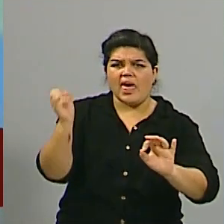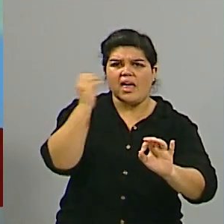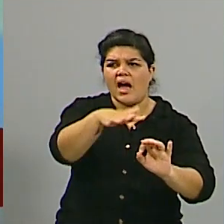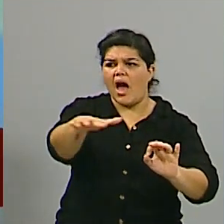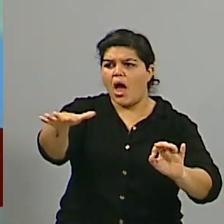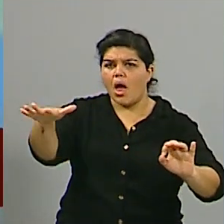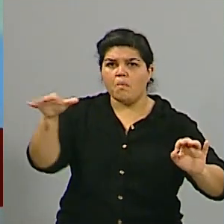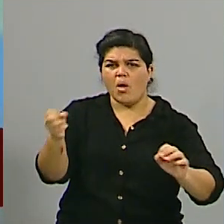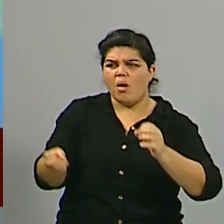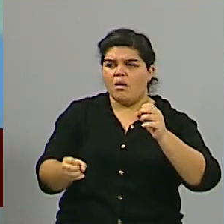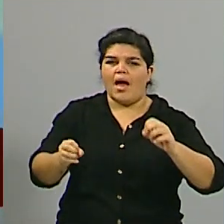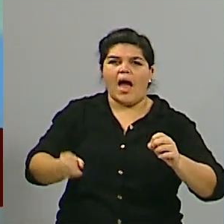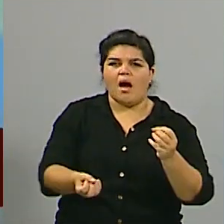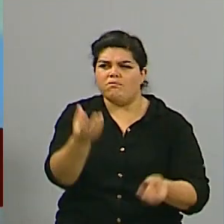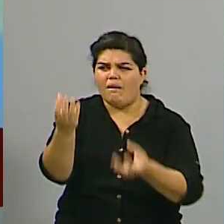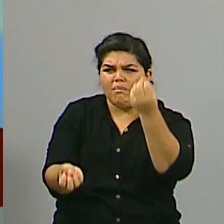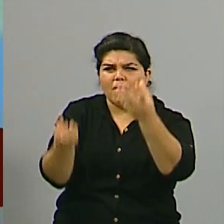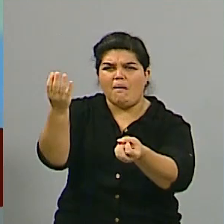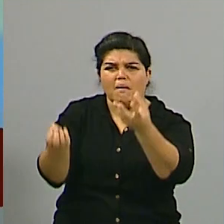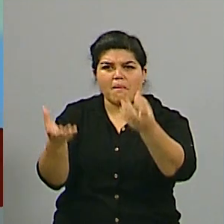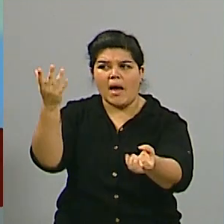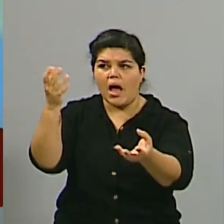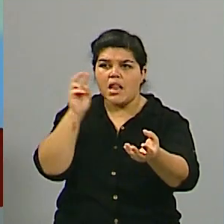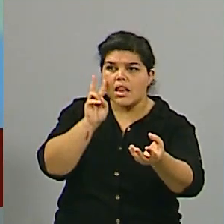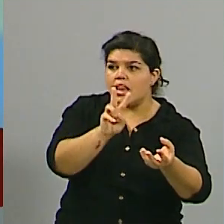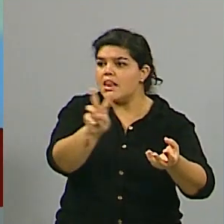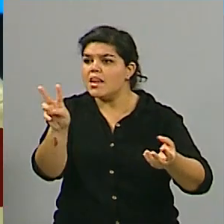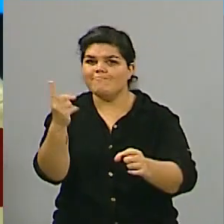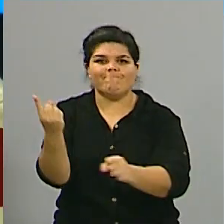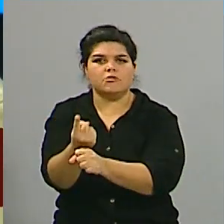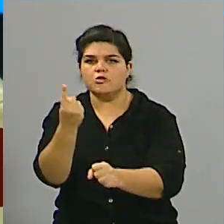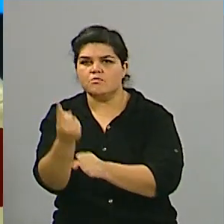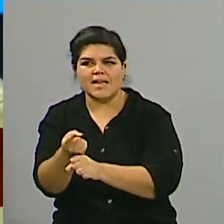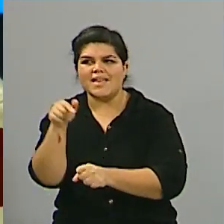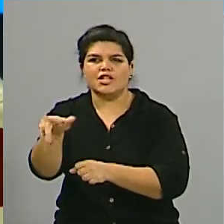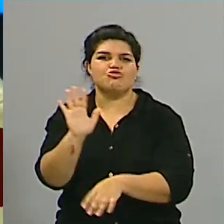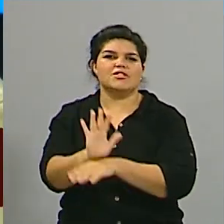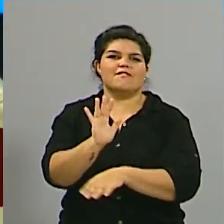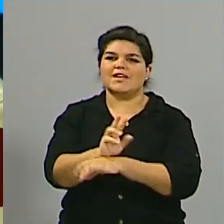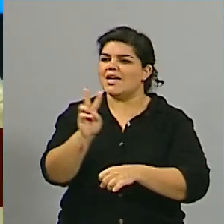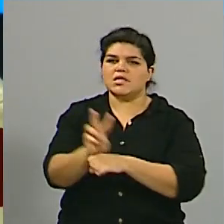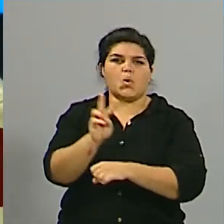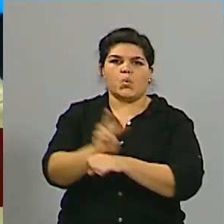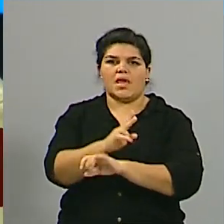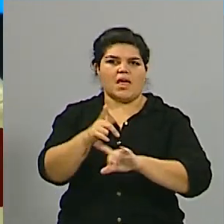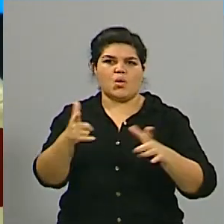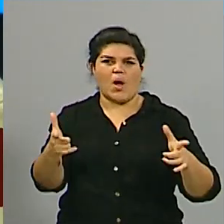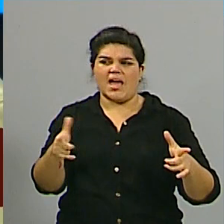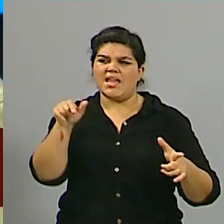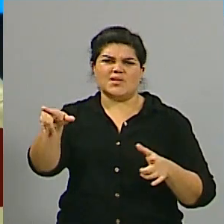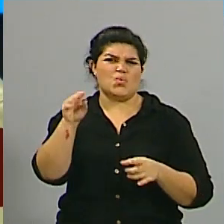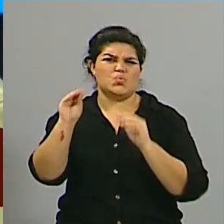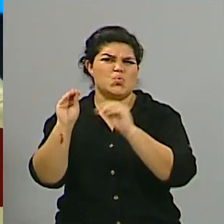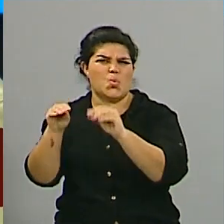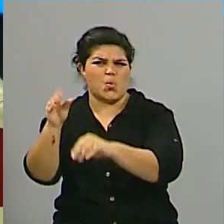generan mayores Claro. hechos de insalubridad y de inseguridad. Así que creo que hay que trabajar fuertemente en el